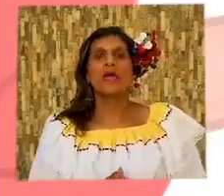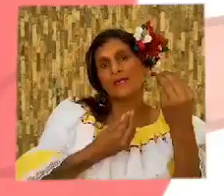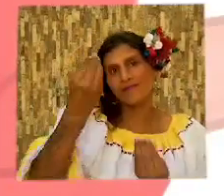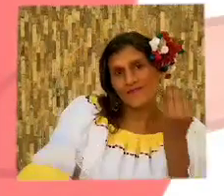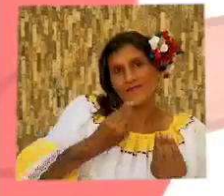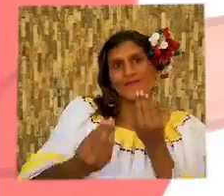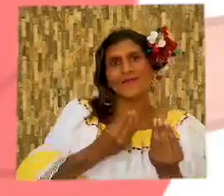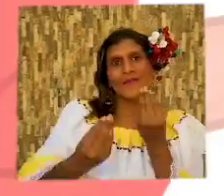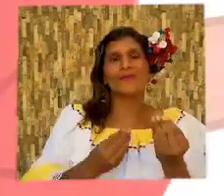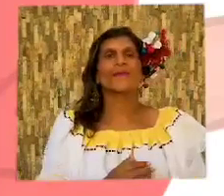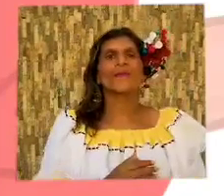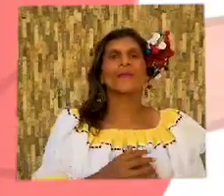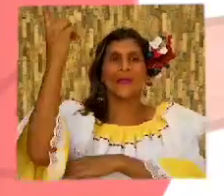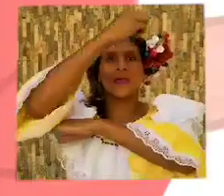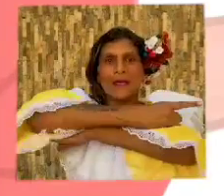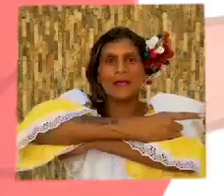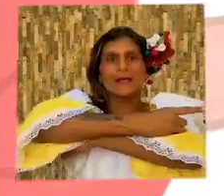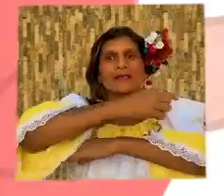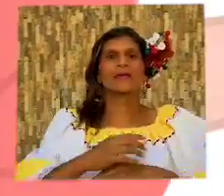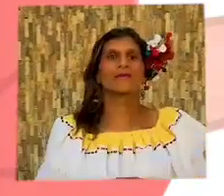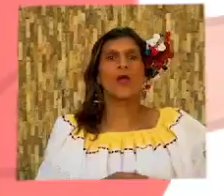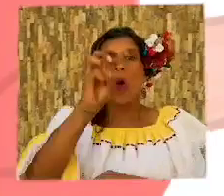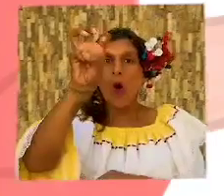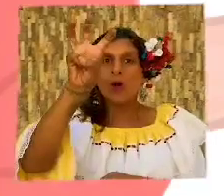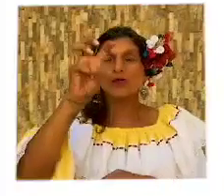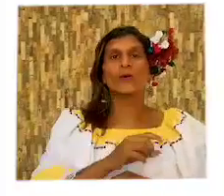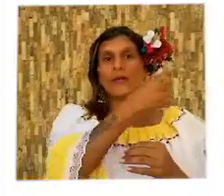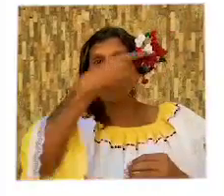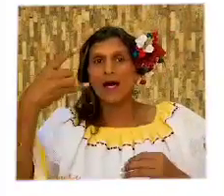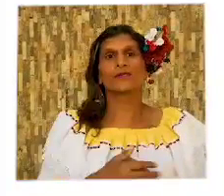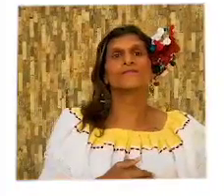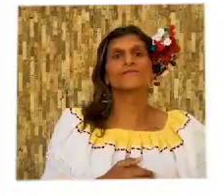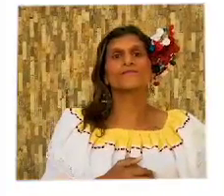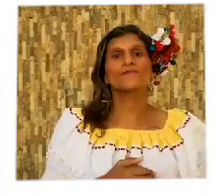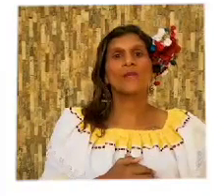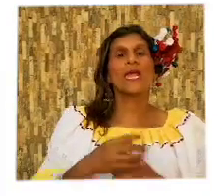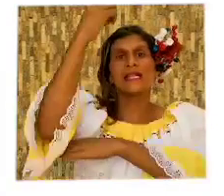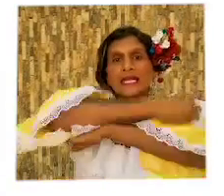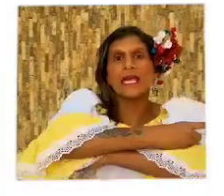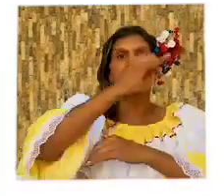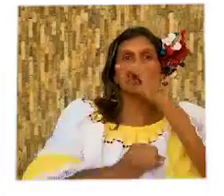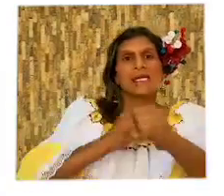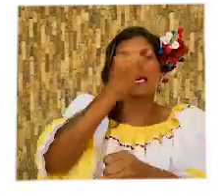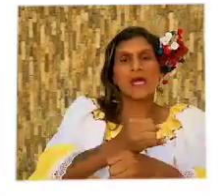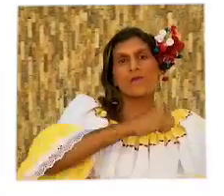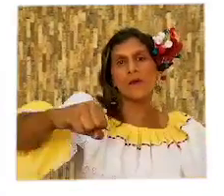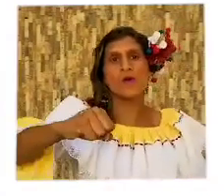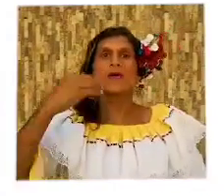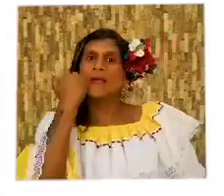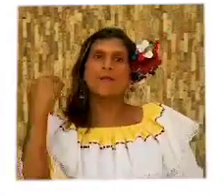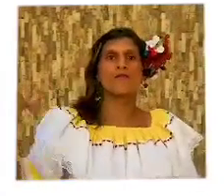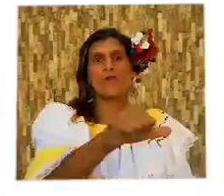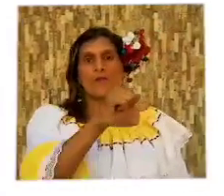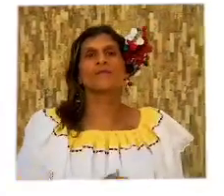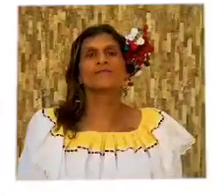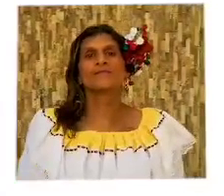el 2011, centenario del Día Internacional de la Mujer, empezó este tema de la ONU, de la igualdad de